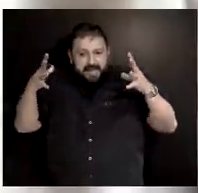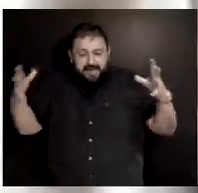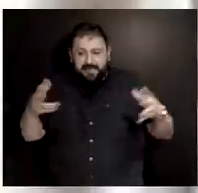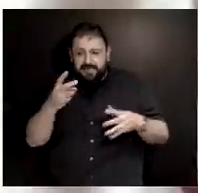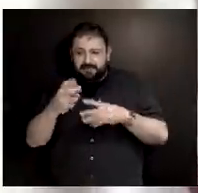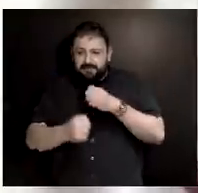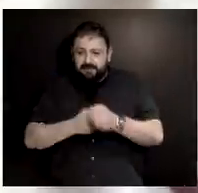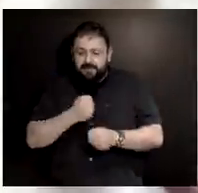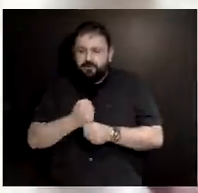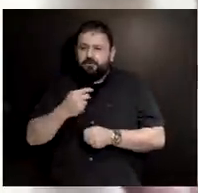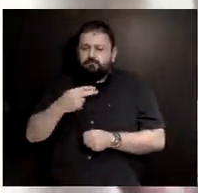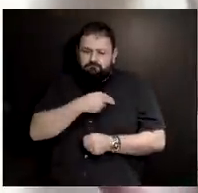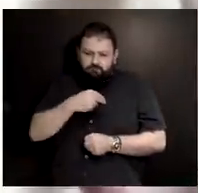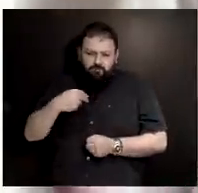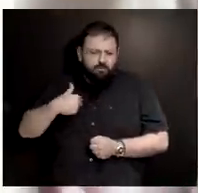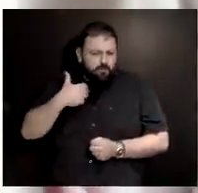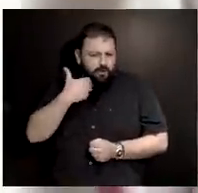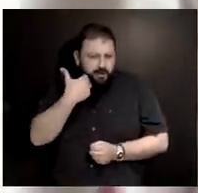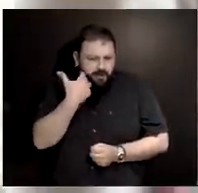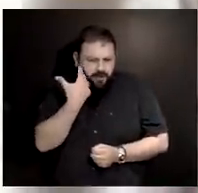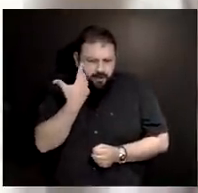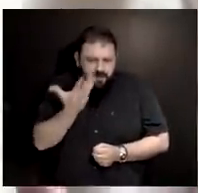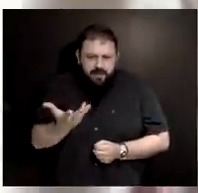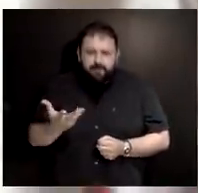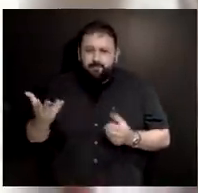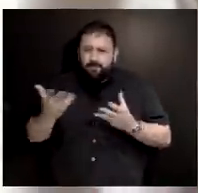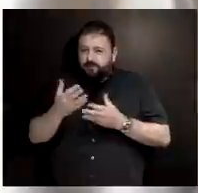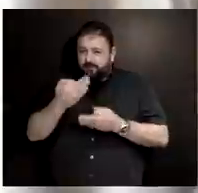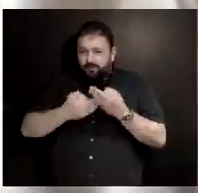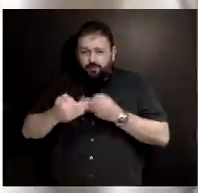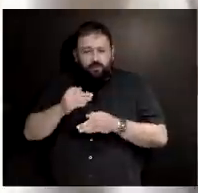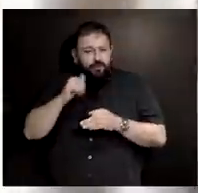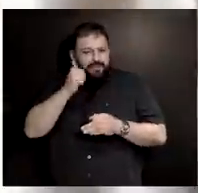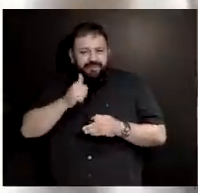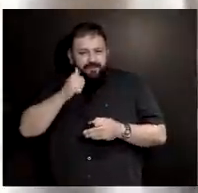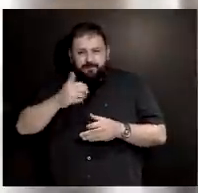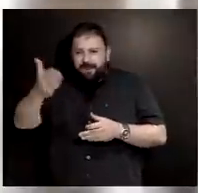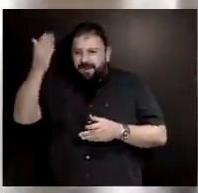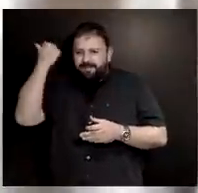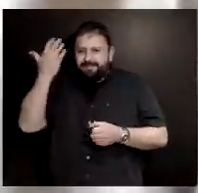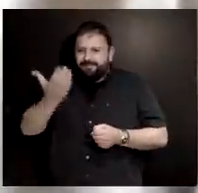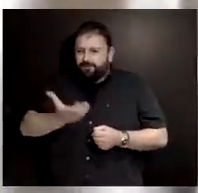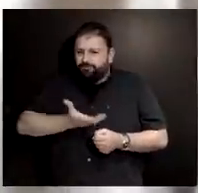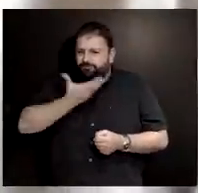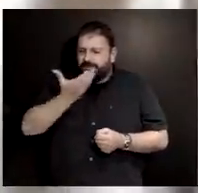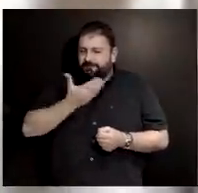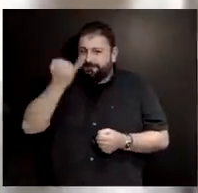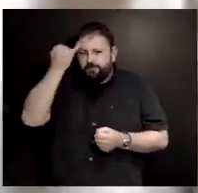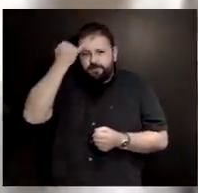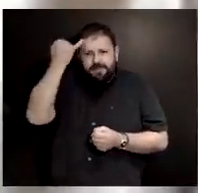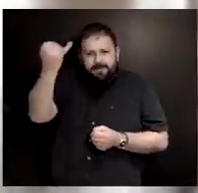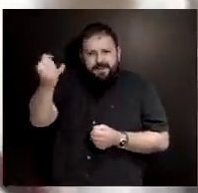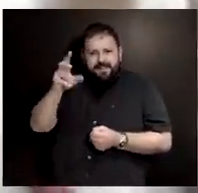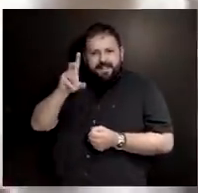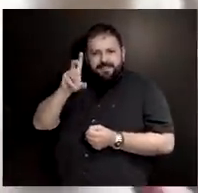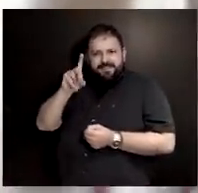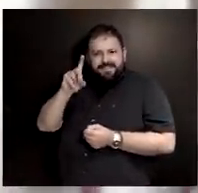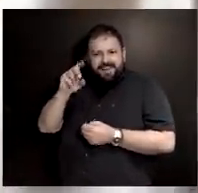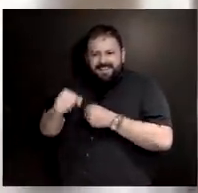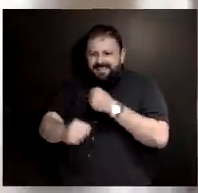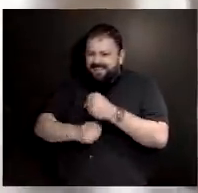queremos, por supuesto, hacer una celebración grande como acostumbramos, caray, son los 30 años de OmniLife, tenemos que aventar la